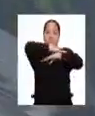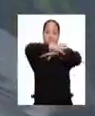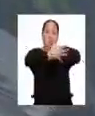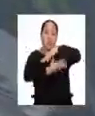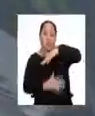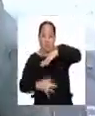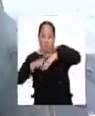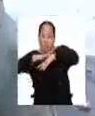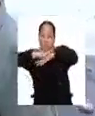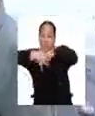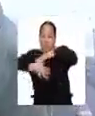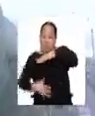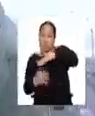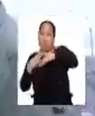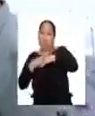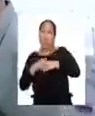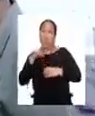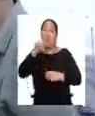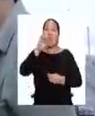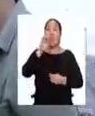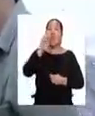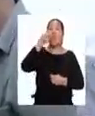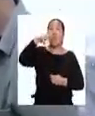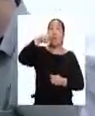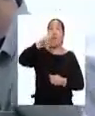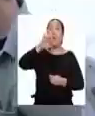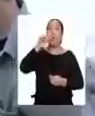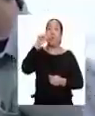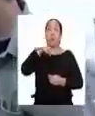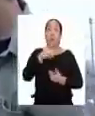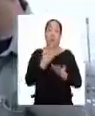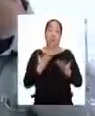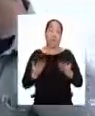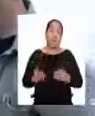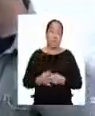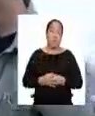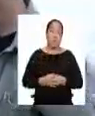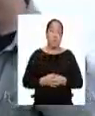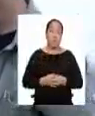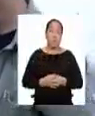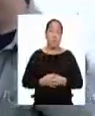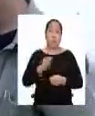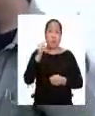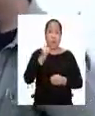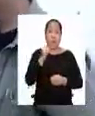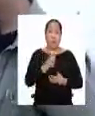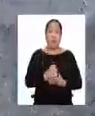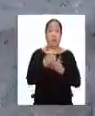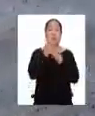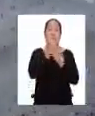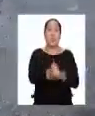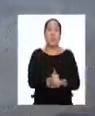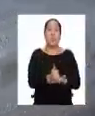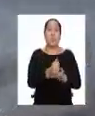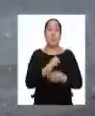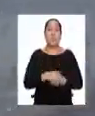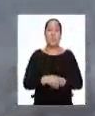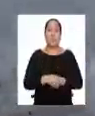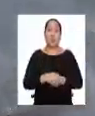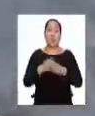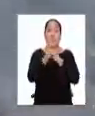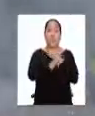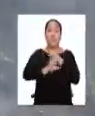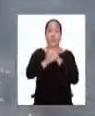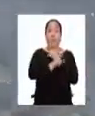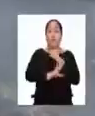el acantilado. La geomalla es un elemento que en este caso nos ayuda a darle